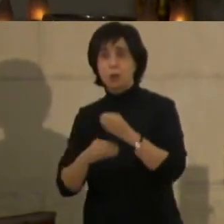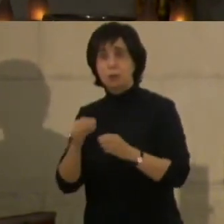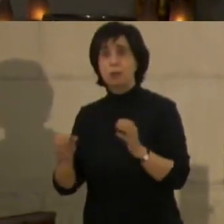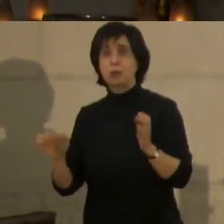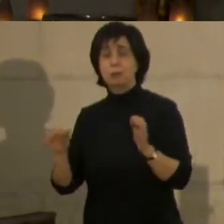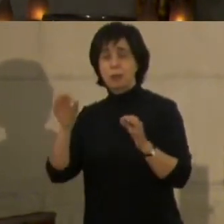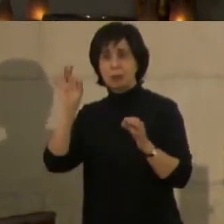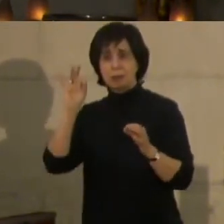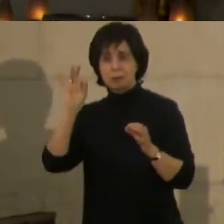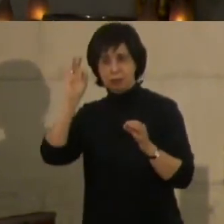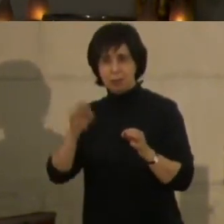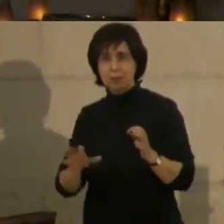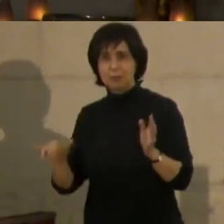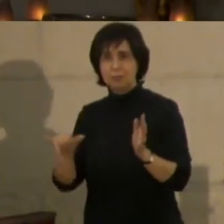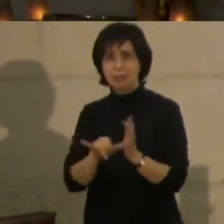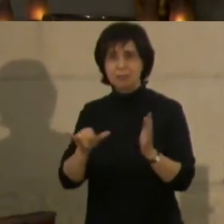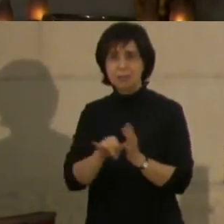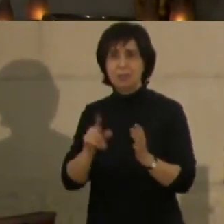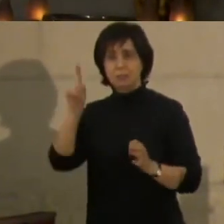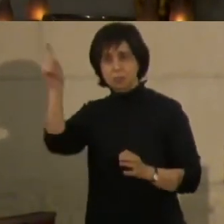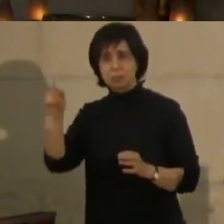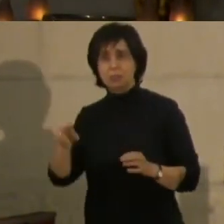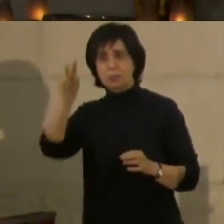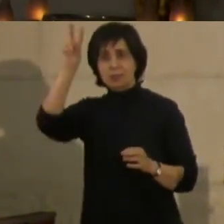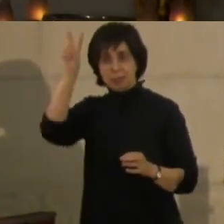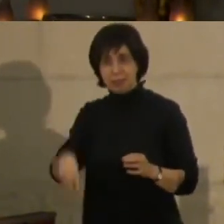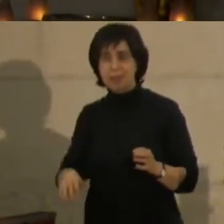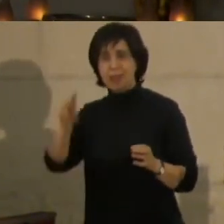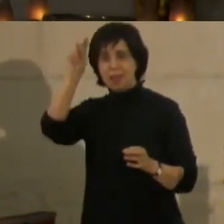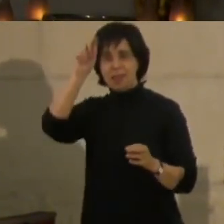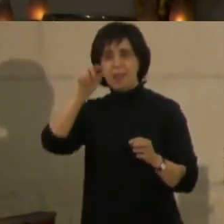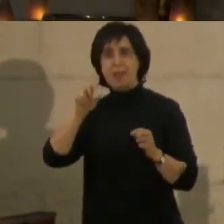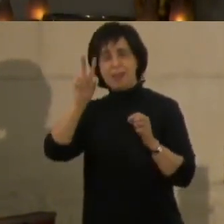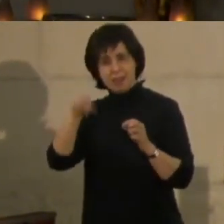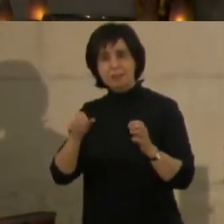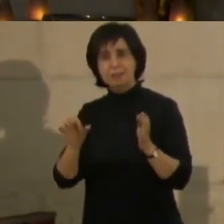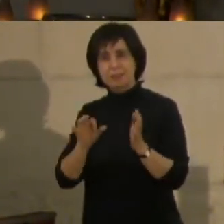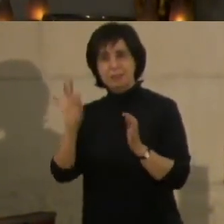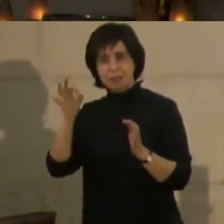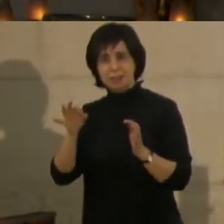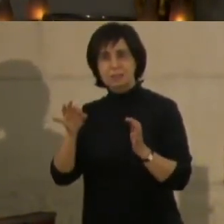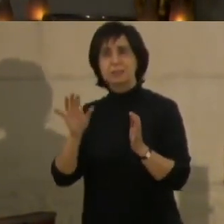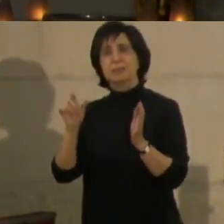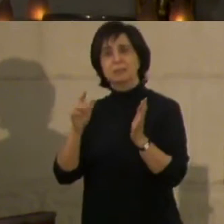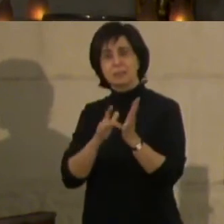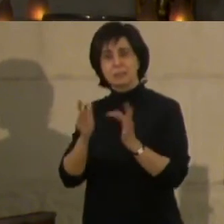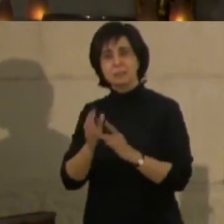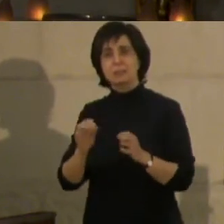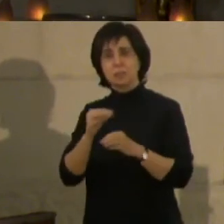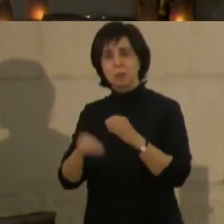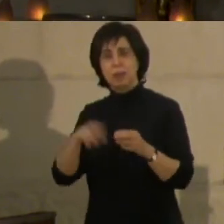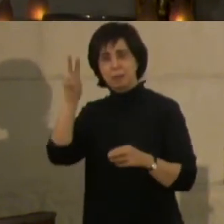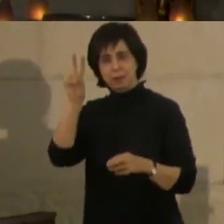acerca a la luz. Y es que la verdad es Cristo. Es Cristo. Y cuando se obra en la